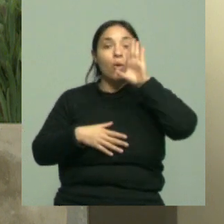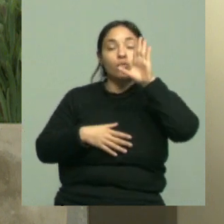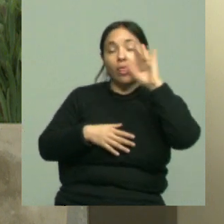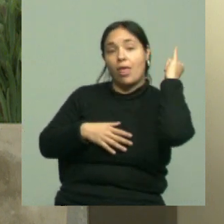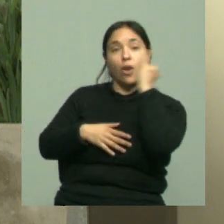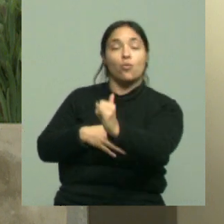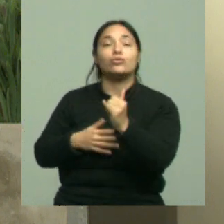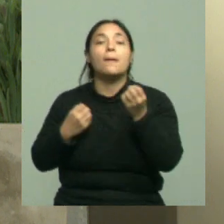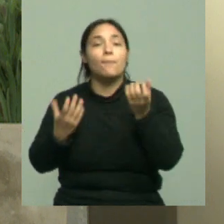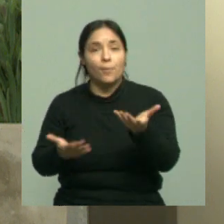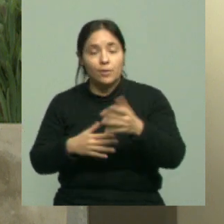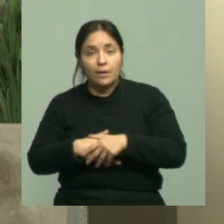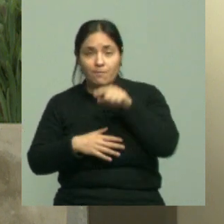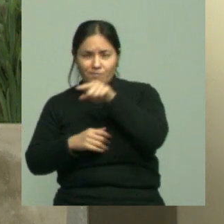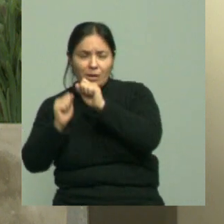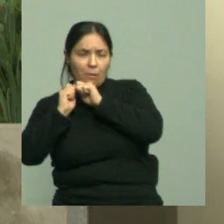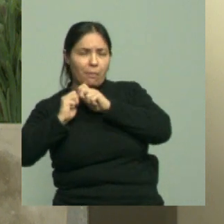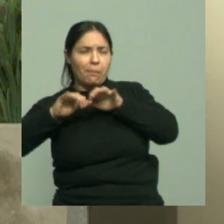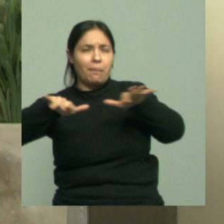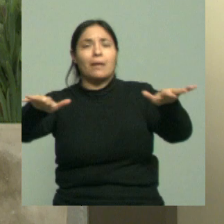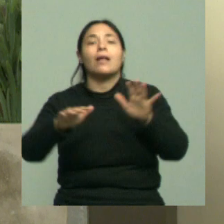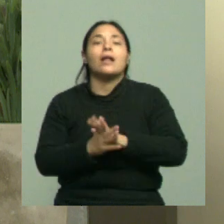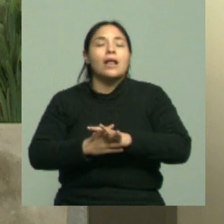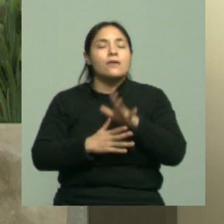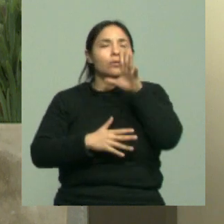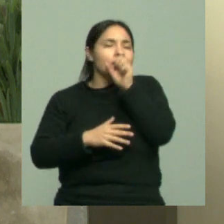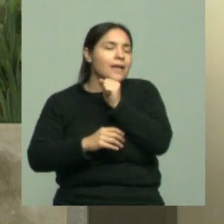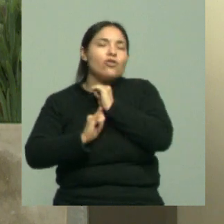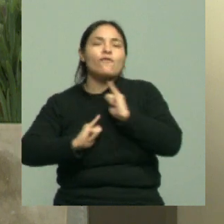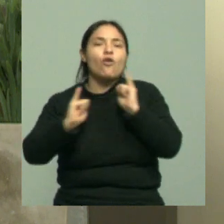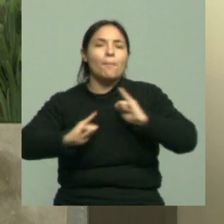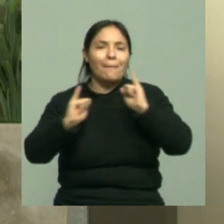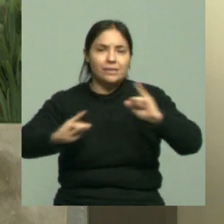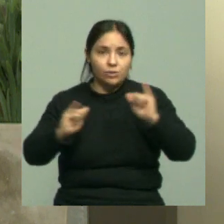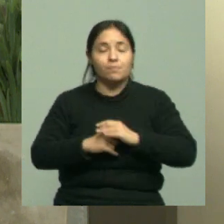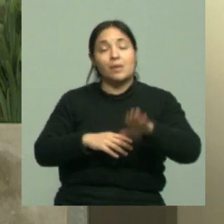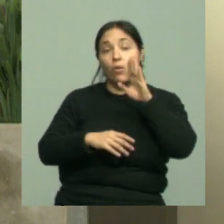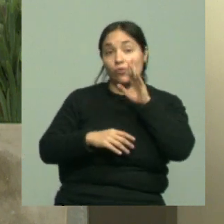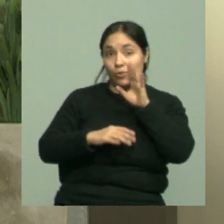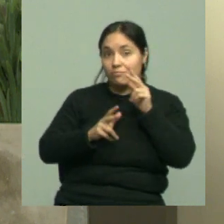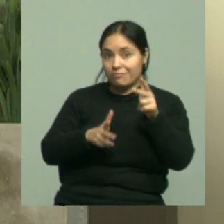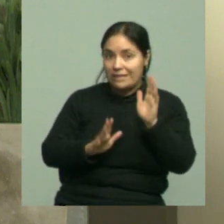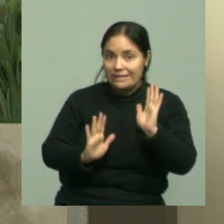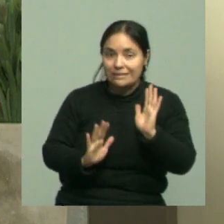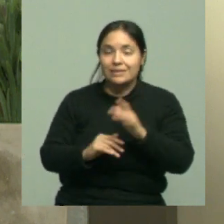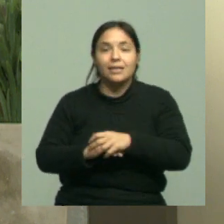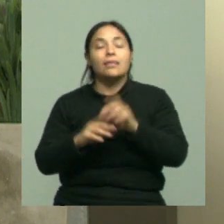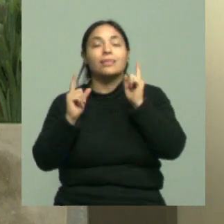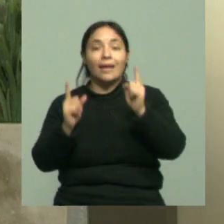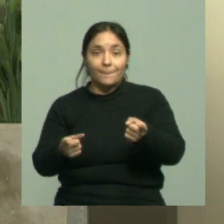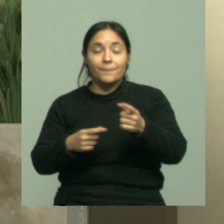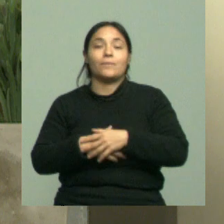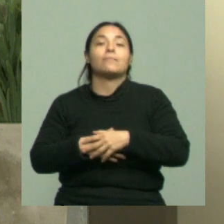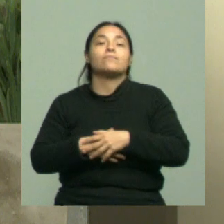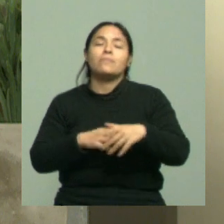por divulgar documentación confidencial, lo que entendía el gobierno de Estados Unidos, incluso también lo que se entendía como